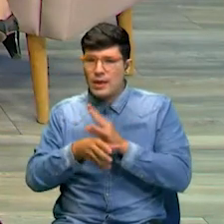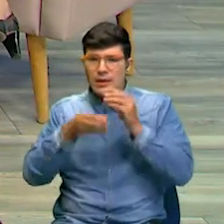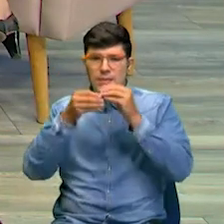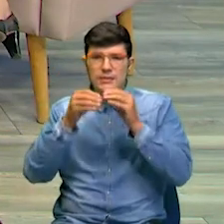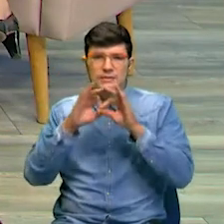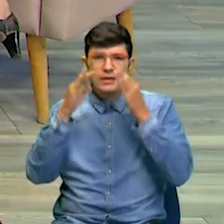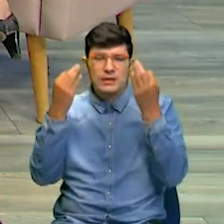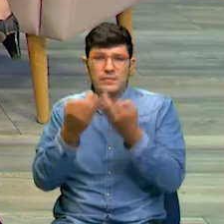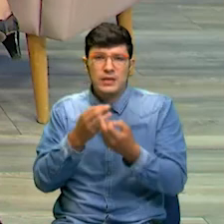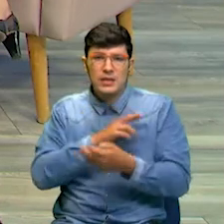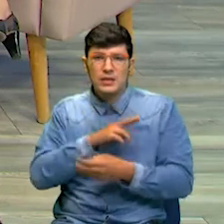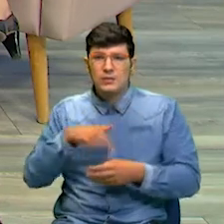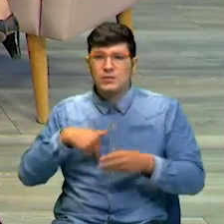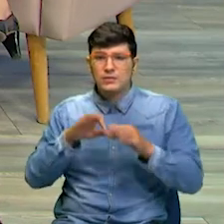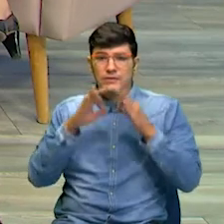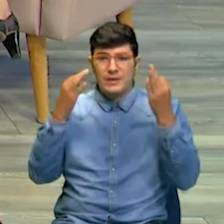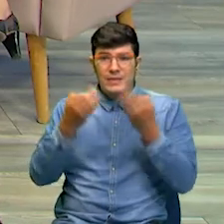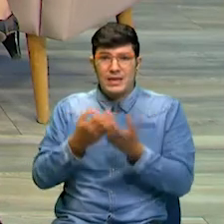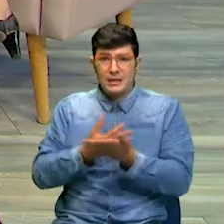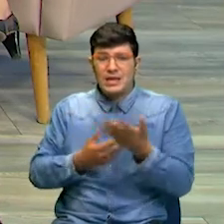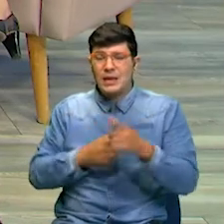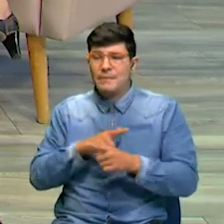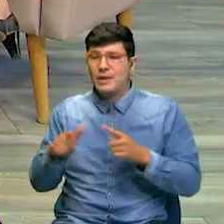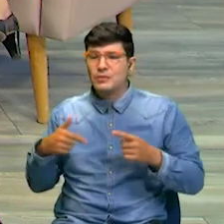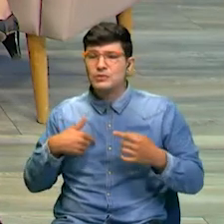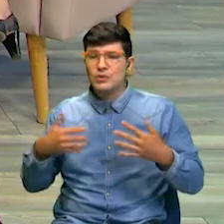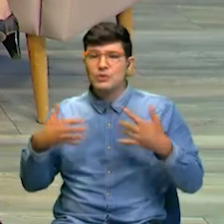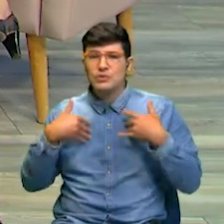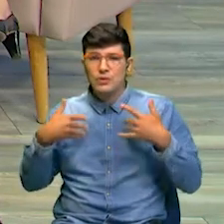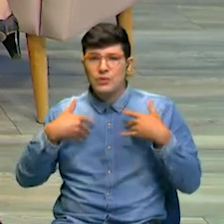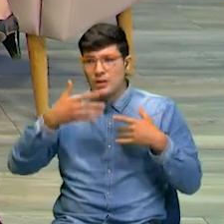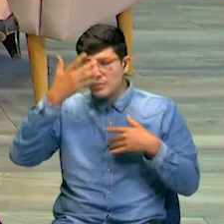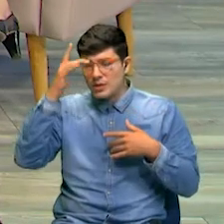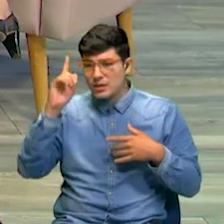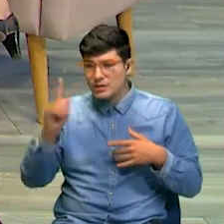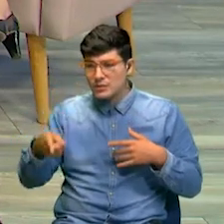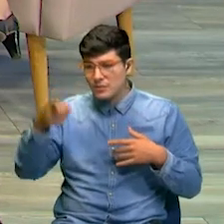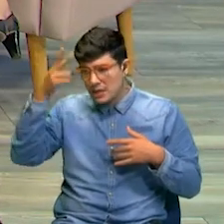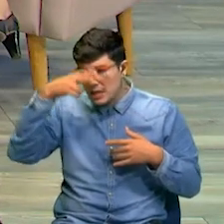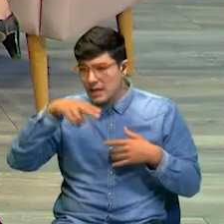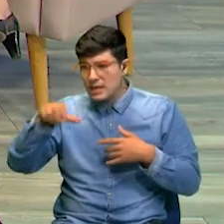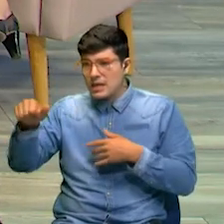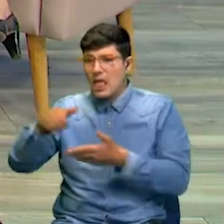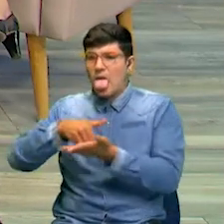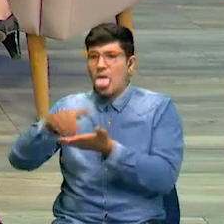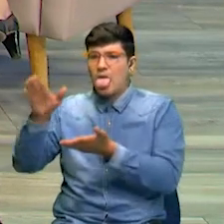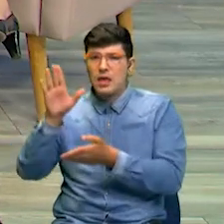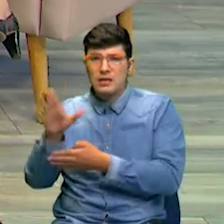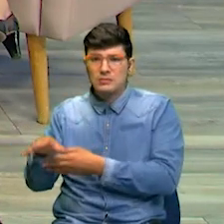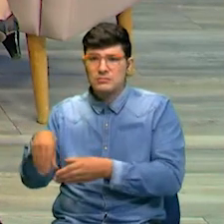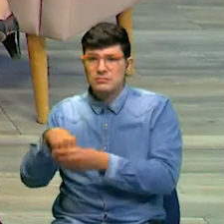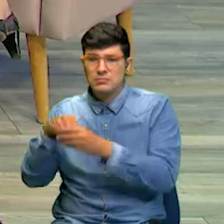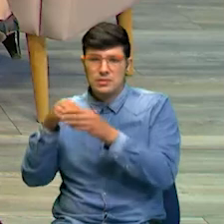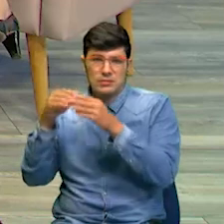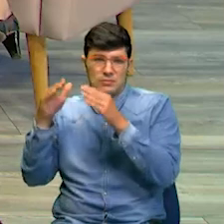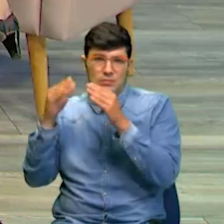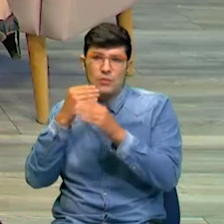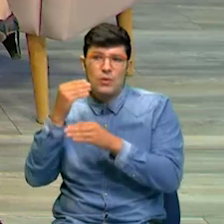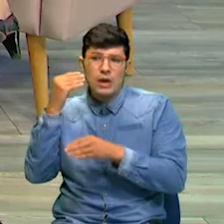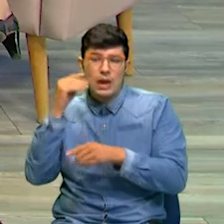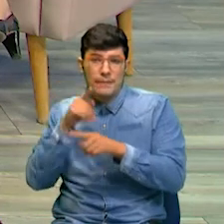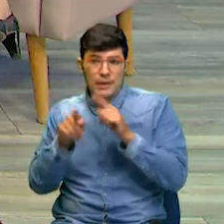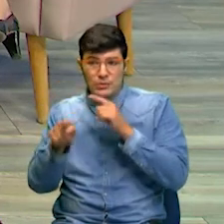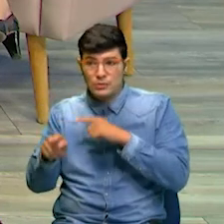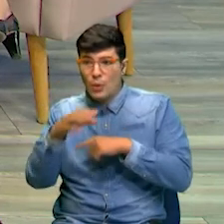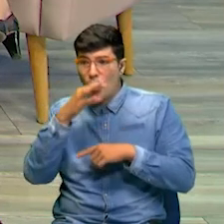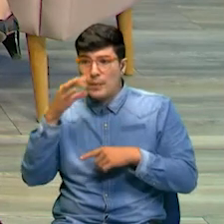nosotros no somos familias de sangre, pero yo estoy sufriendo mucho porque la hija lo echó en un asilo, él tiene pensión. Mi pregunta